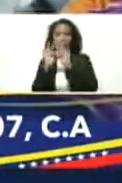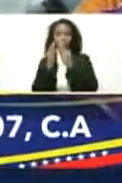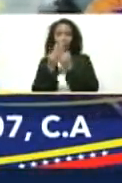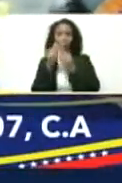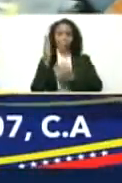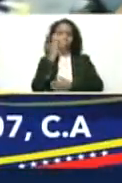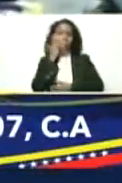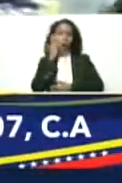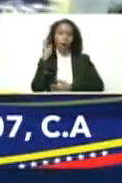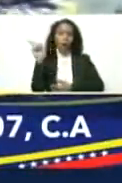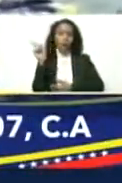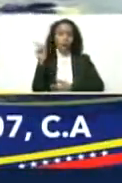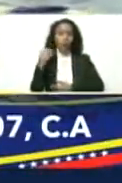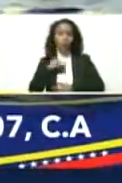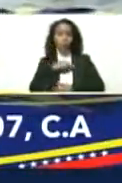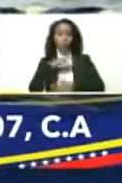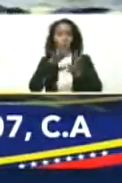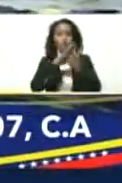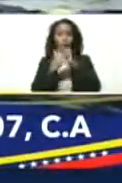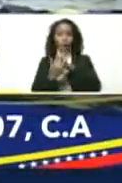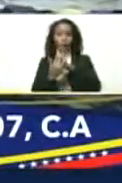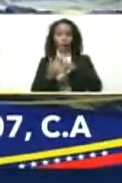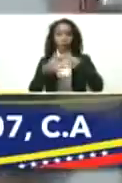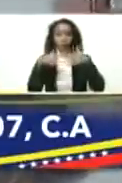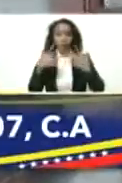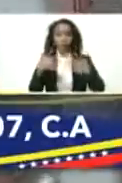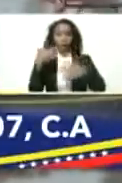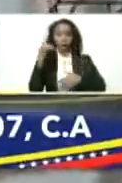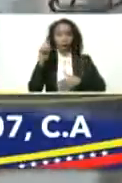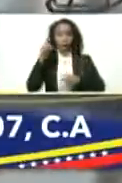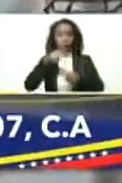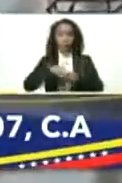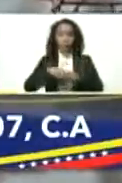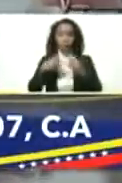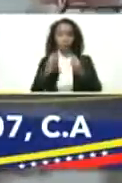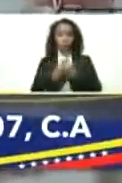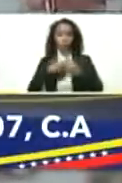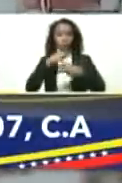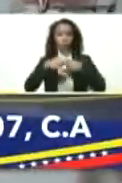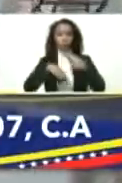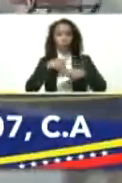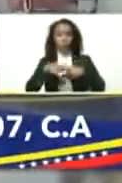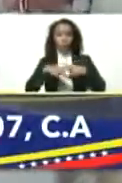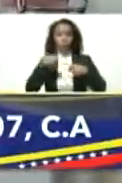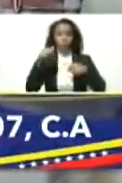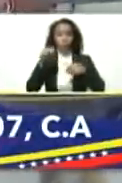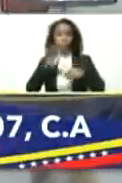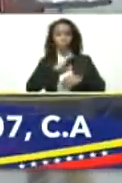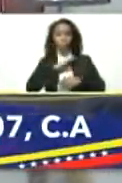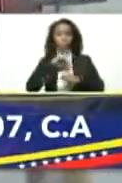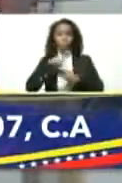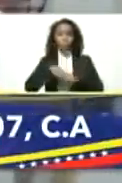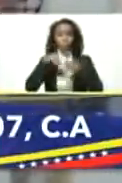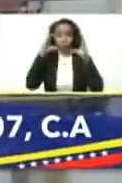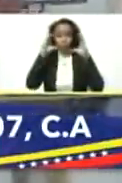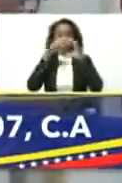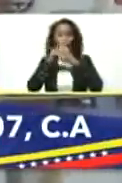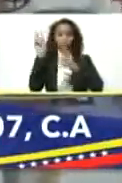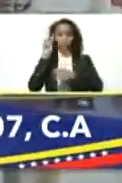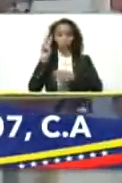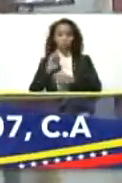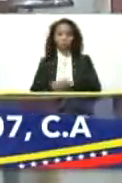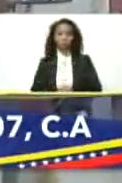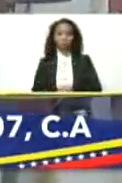aquí, que son de nuestro barrio y que están con la revolución y con Venezuela. De tal manera,